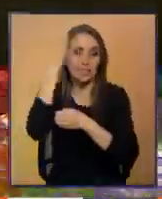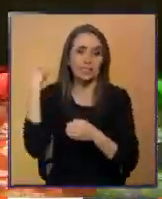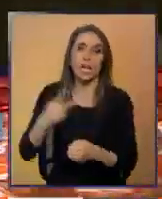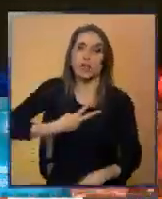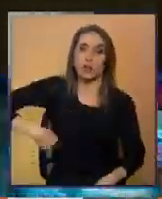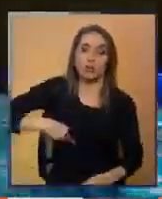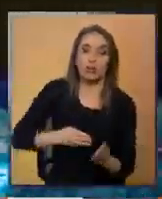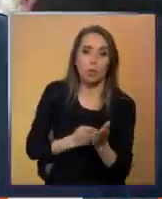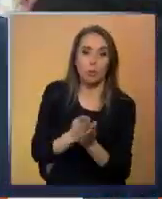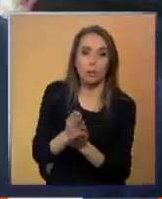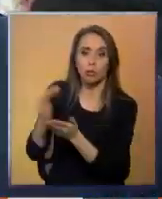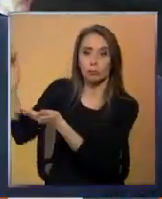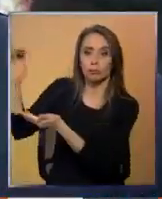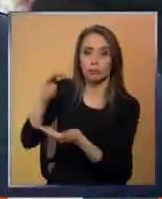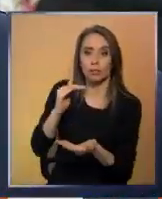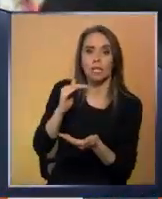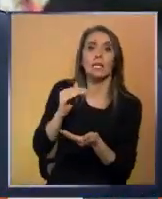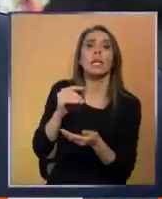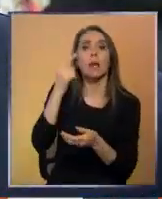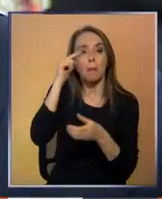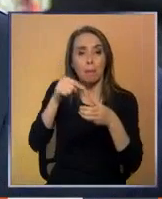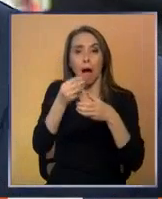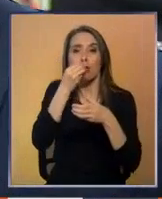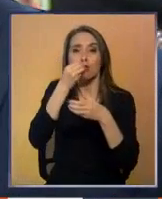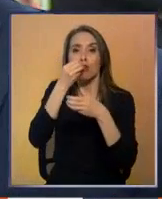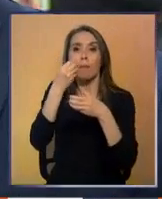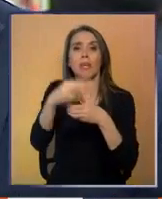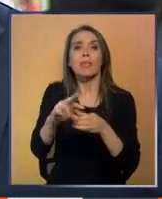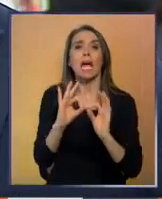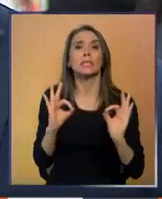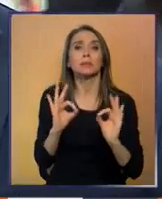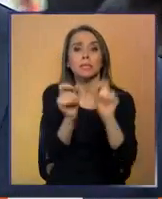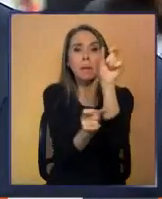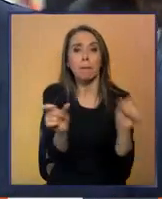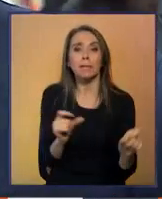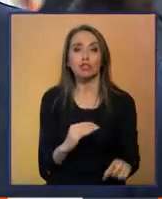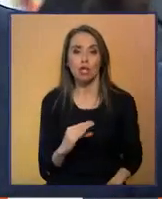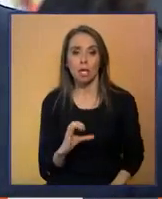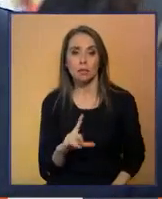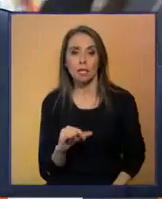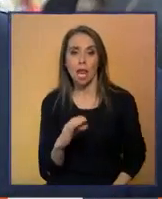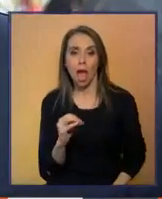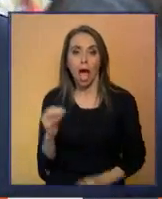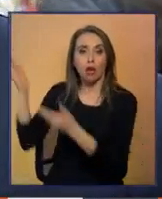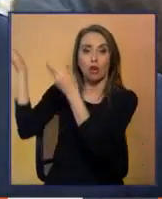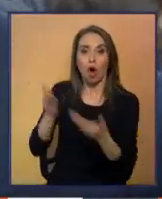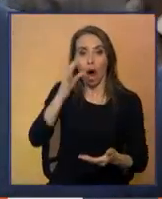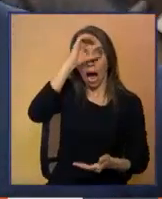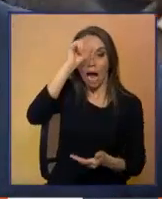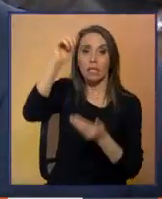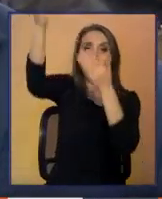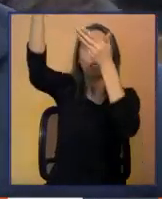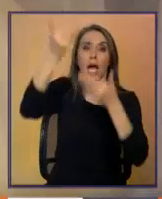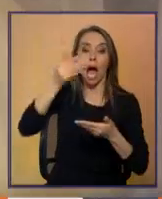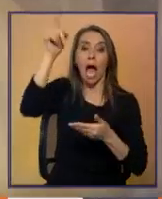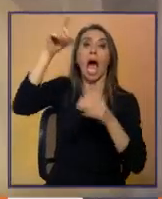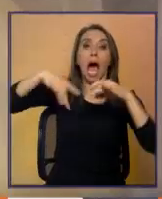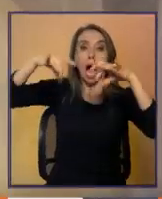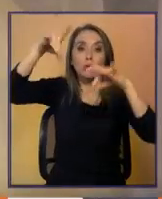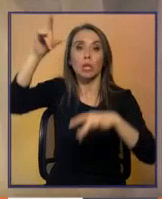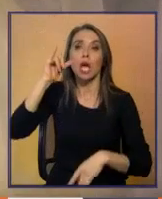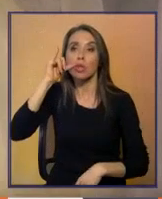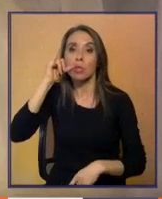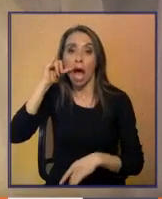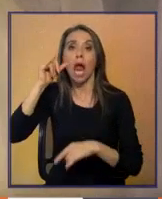partimos trayendo los productos paceliacos desde Argentina. Después encontramos en Australia, en Italia. Y